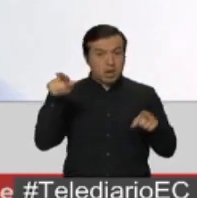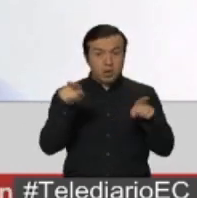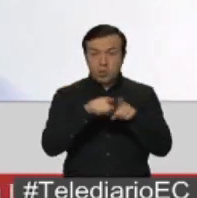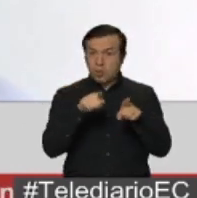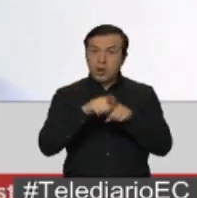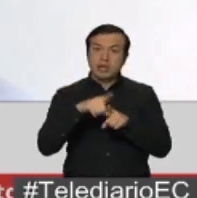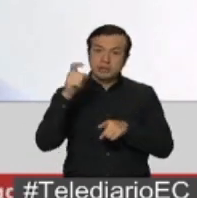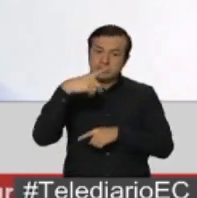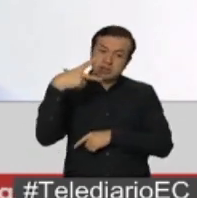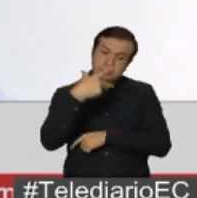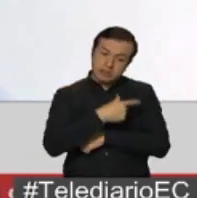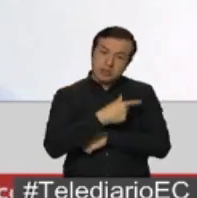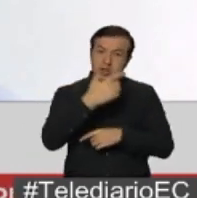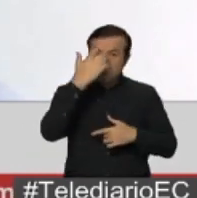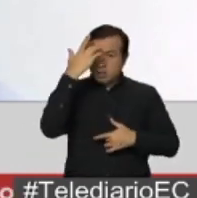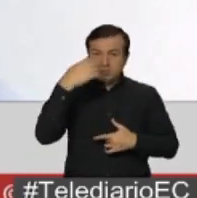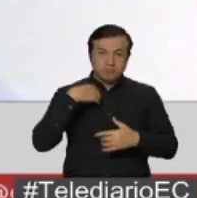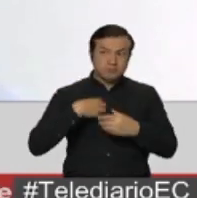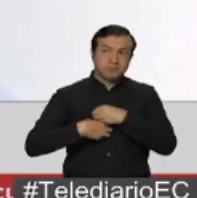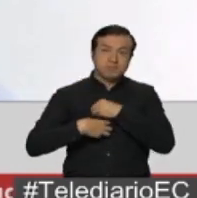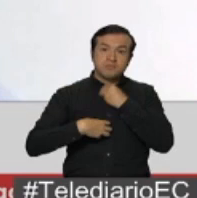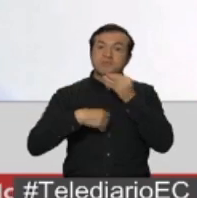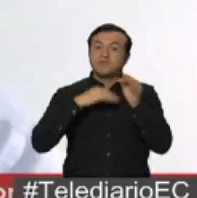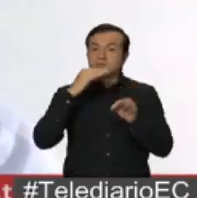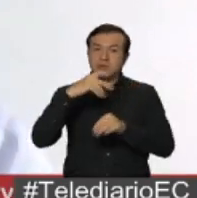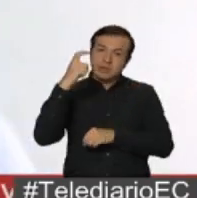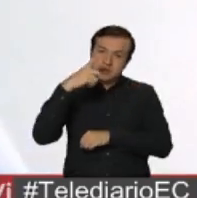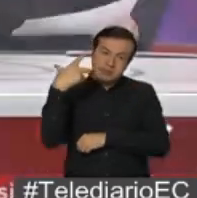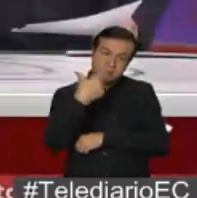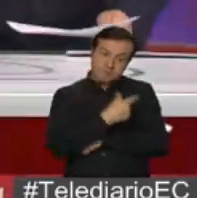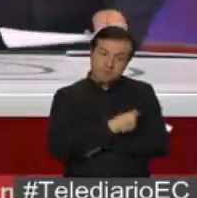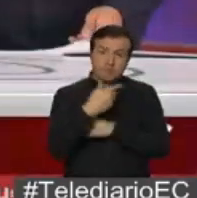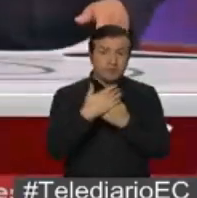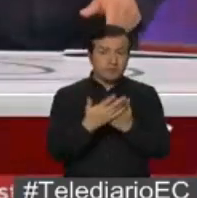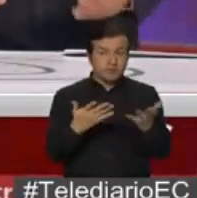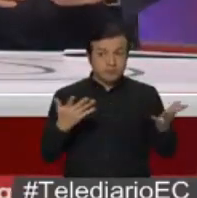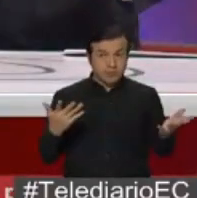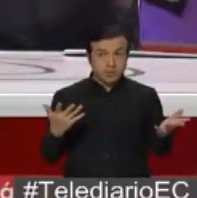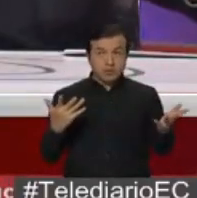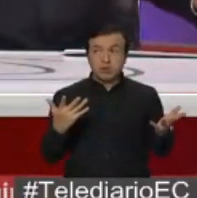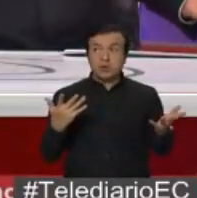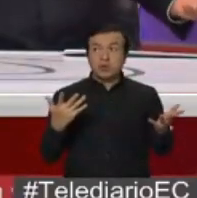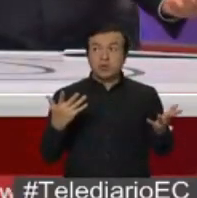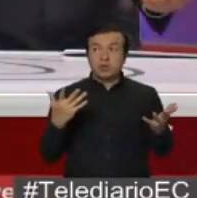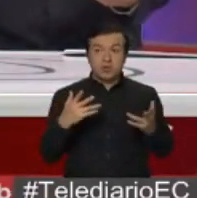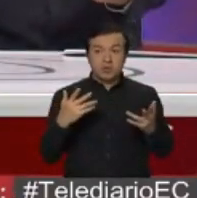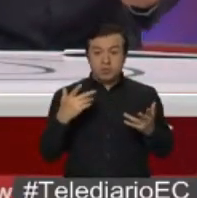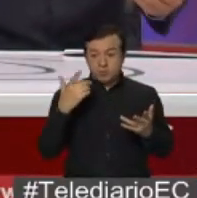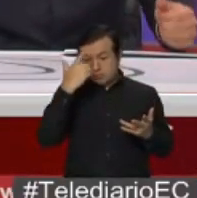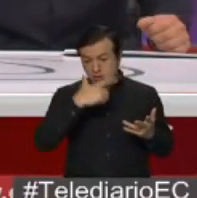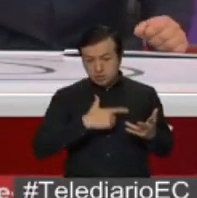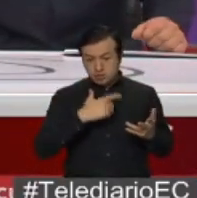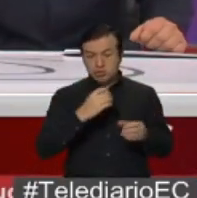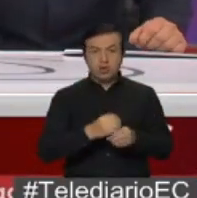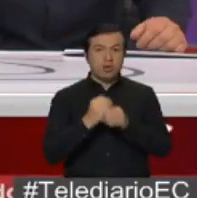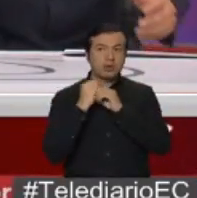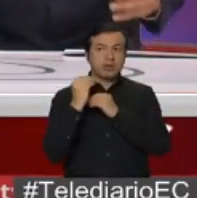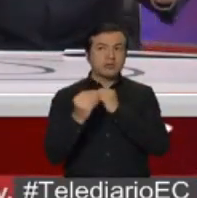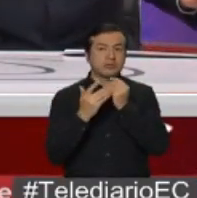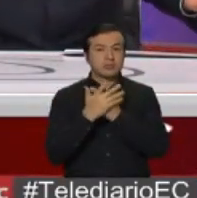vacunarnos para el coronavirus y esto a veces de nuevo esto a nosotros como especie humana a que nos obliga